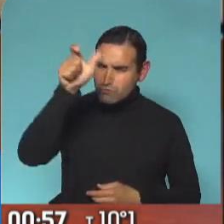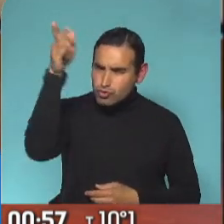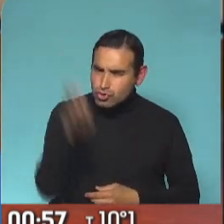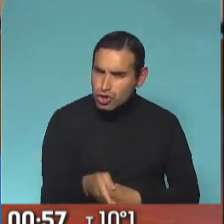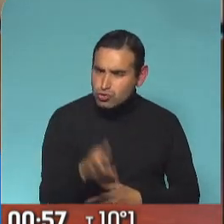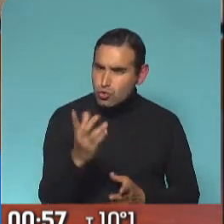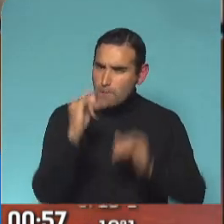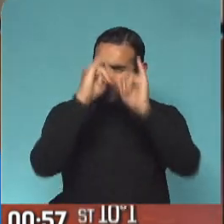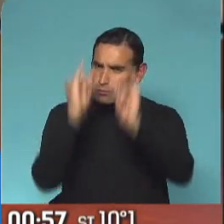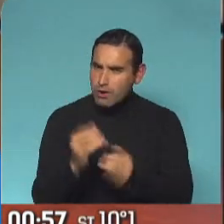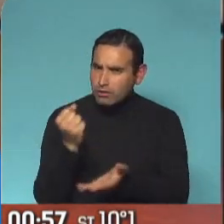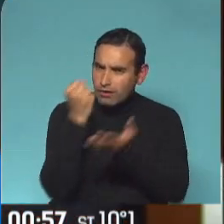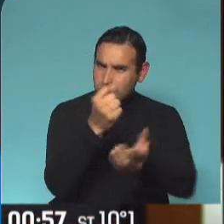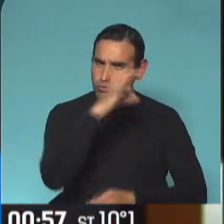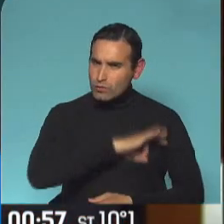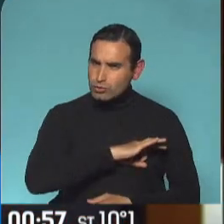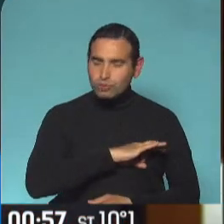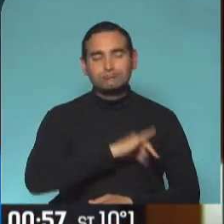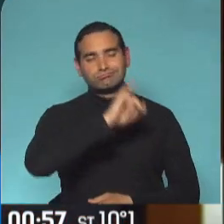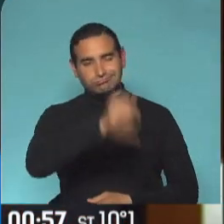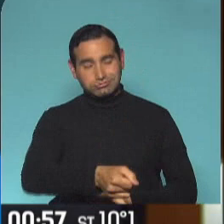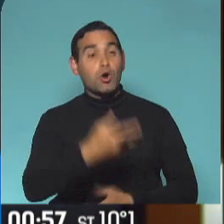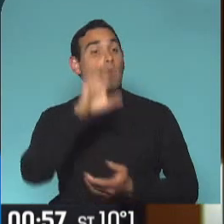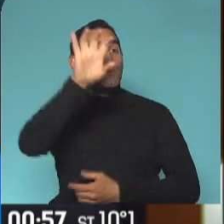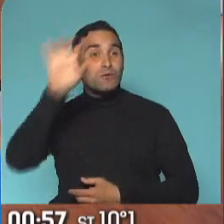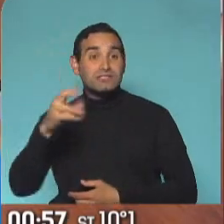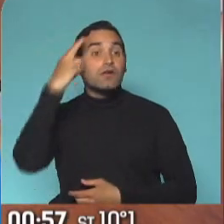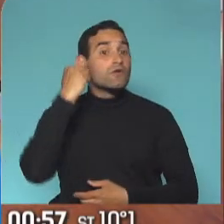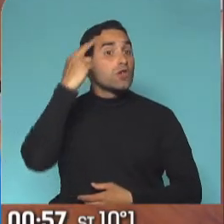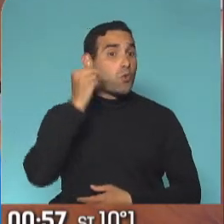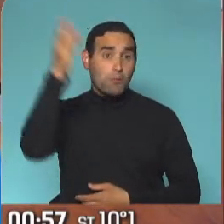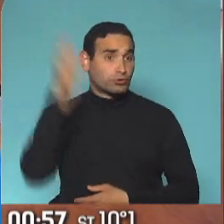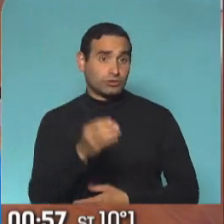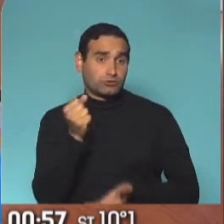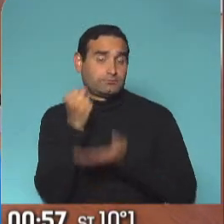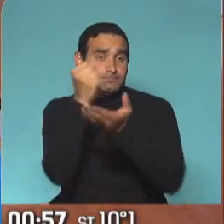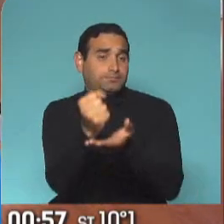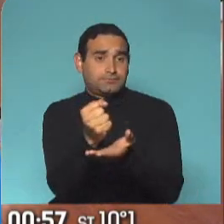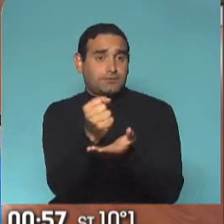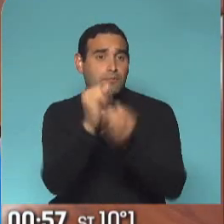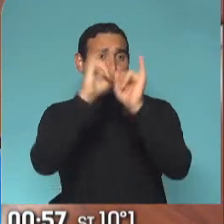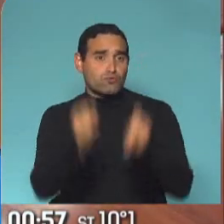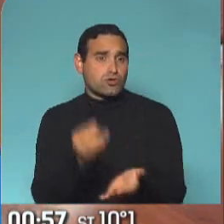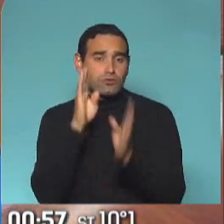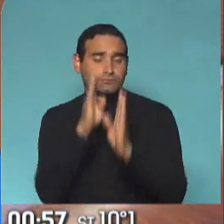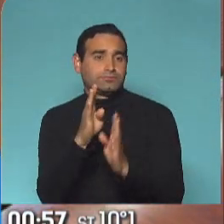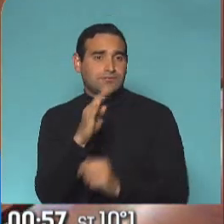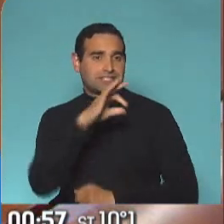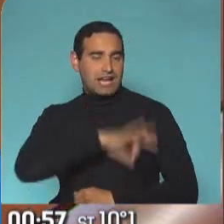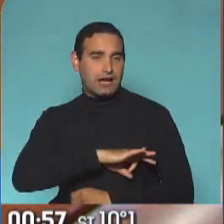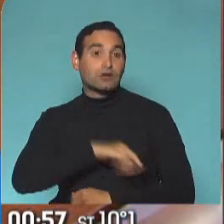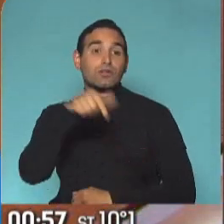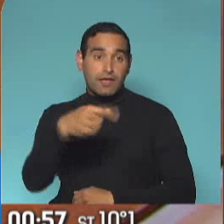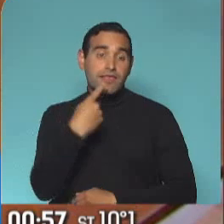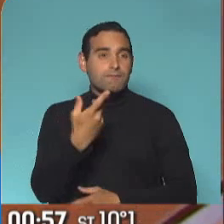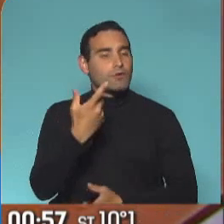96% del presupuesto va a salario. Sí, incluso hay provincias que es el 99%. Entonces ahí es donde entra la cuestión del federalismo